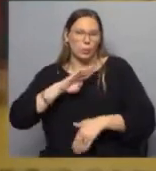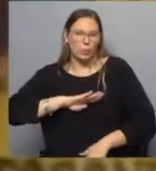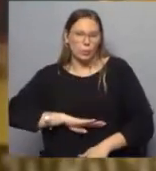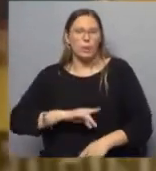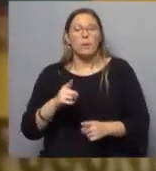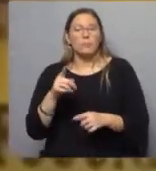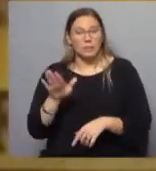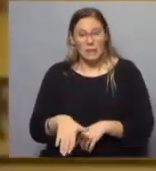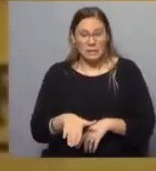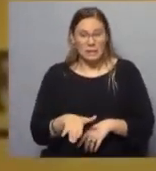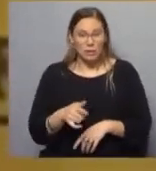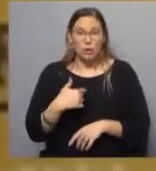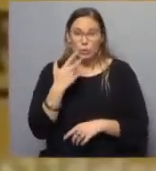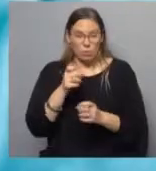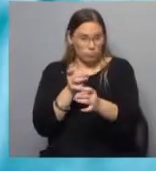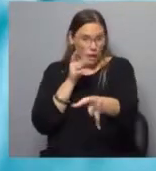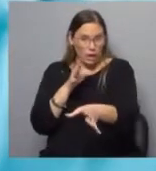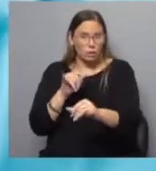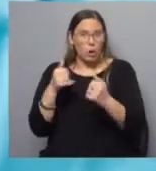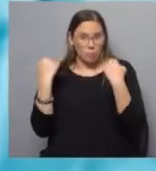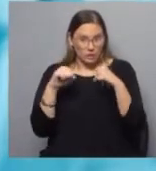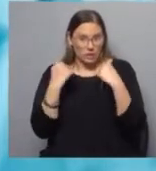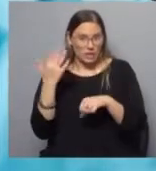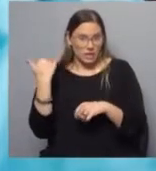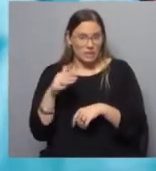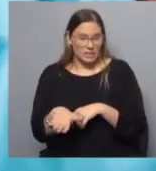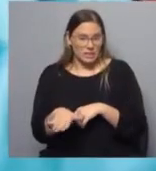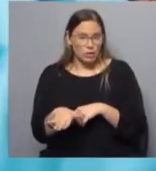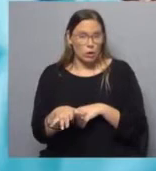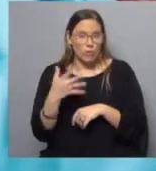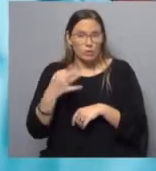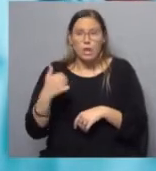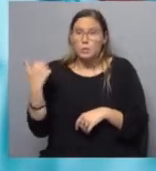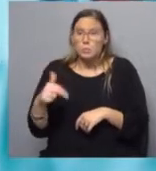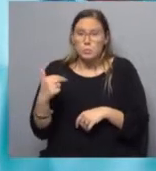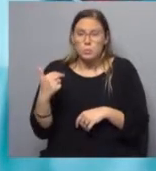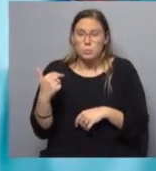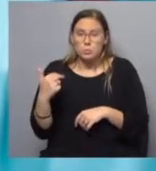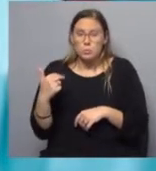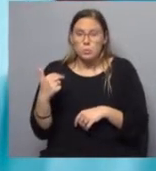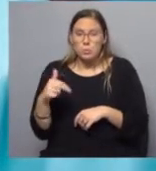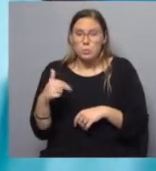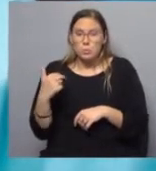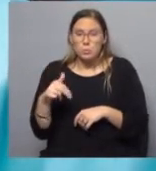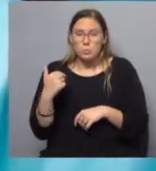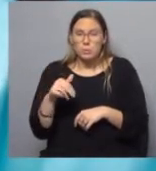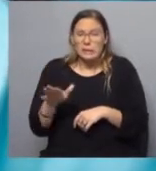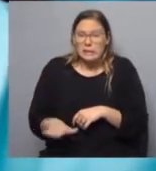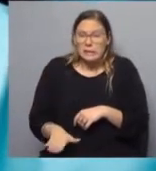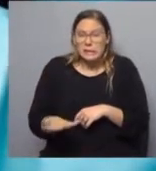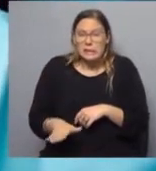chico te había llegado algún arco y flecha? ¿Llegaste a practicar de chico? En realidad jamás. De muy